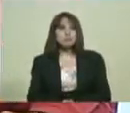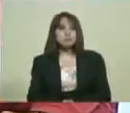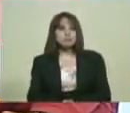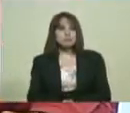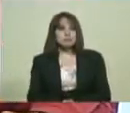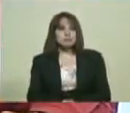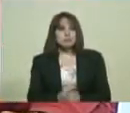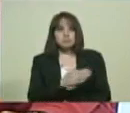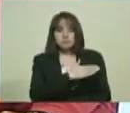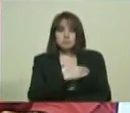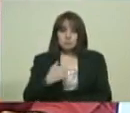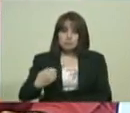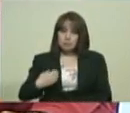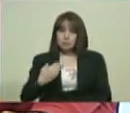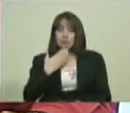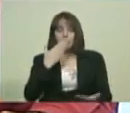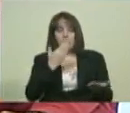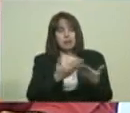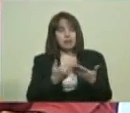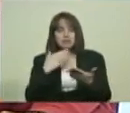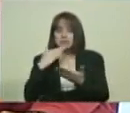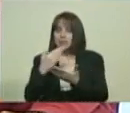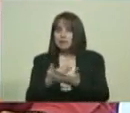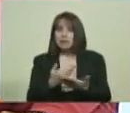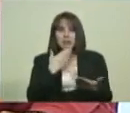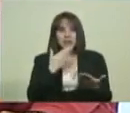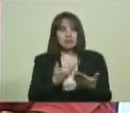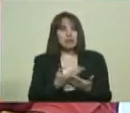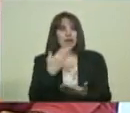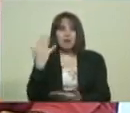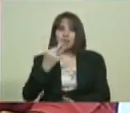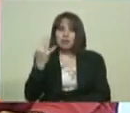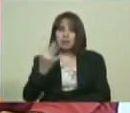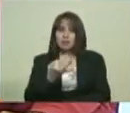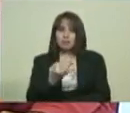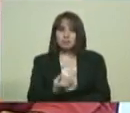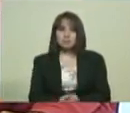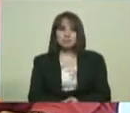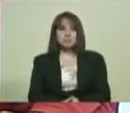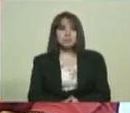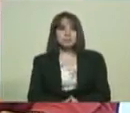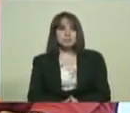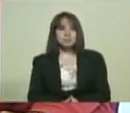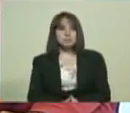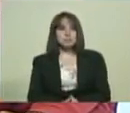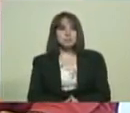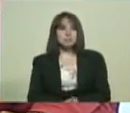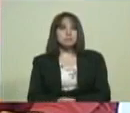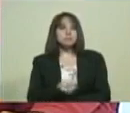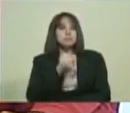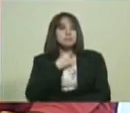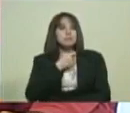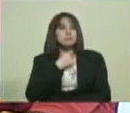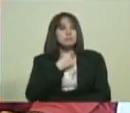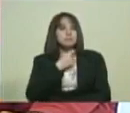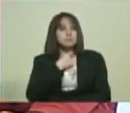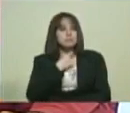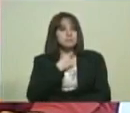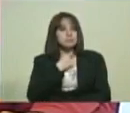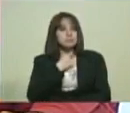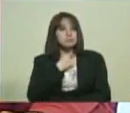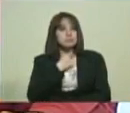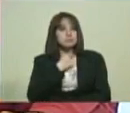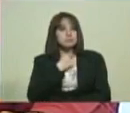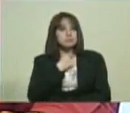Quiero darle las gracias a todos, de verdad. Me gustaría poder no